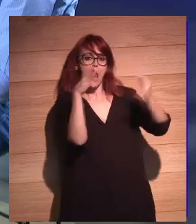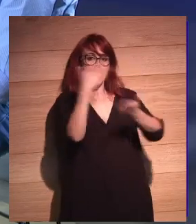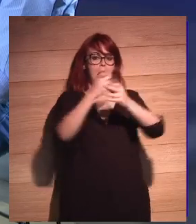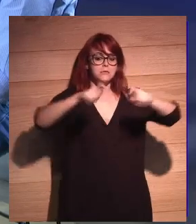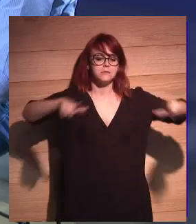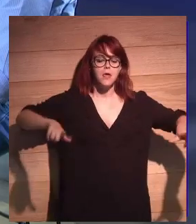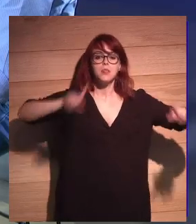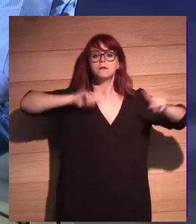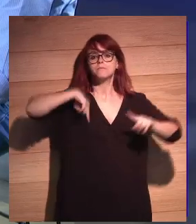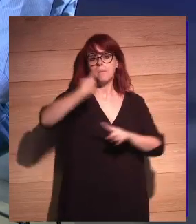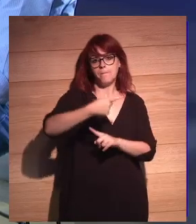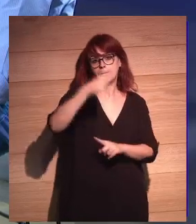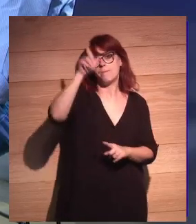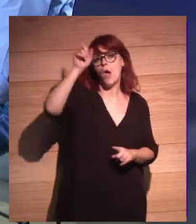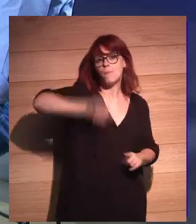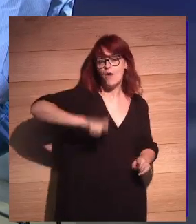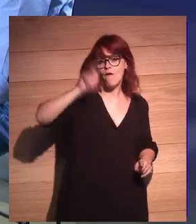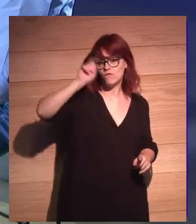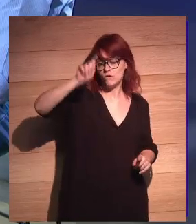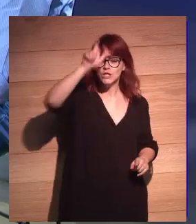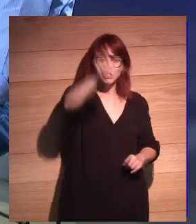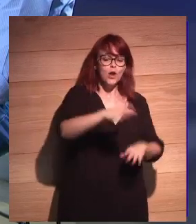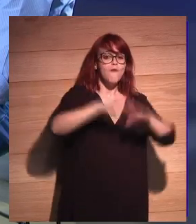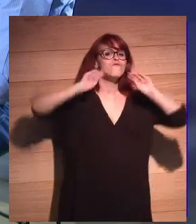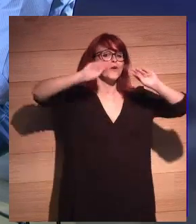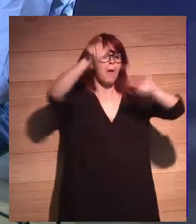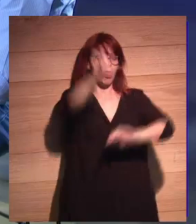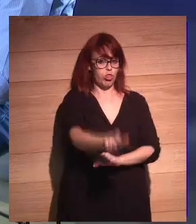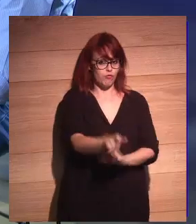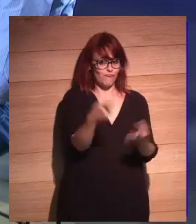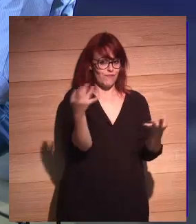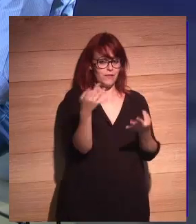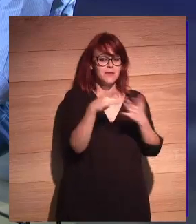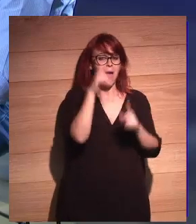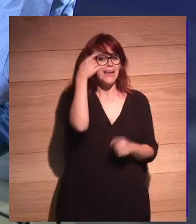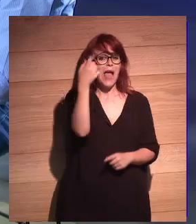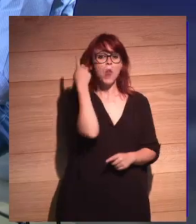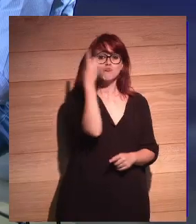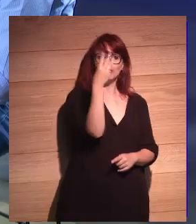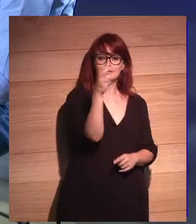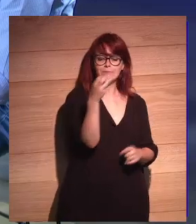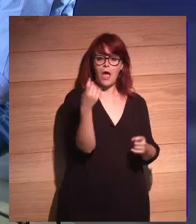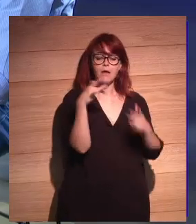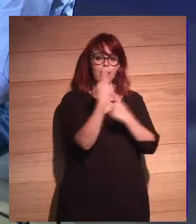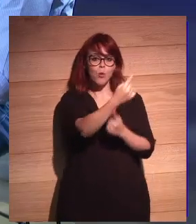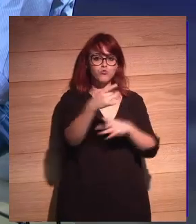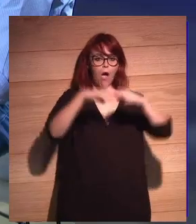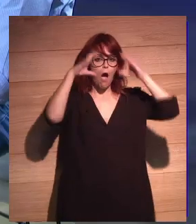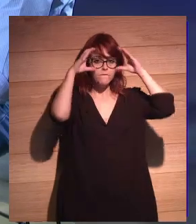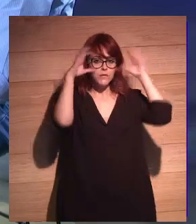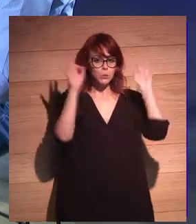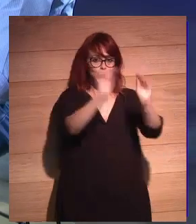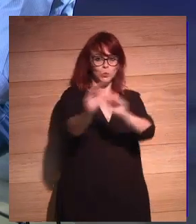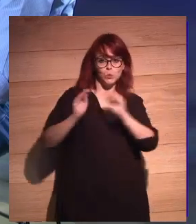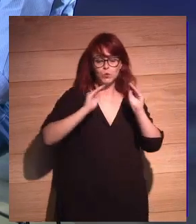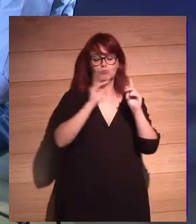hay que formar a los docentes. Porque, claro, imagínate la clase con 30 alumnos, cada uno con sus gafas, ya no solo